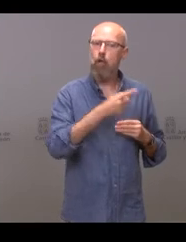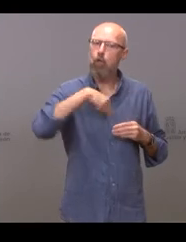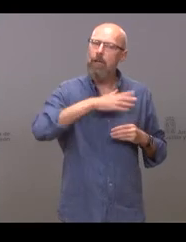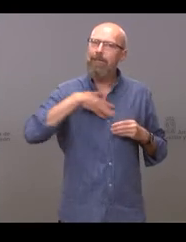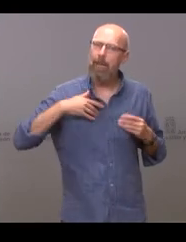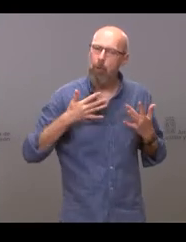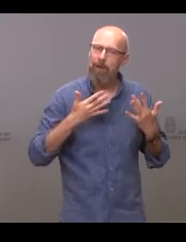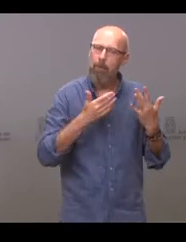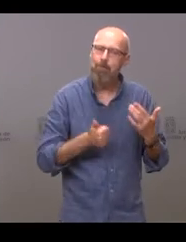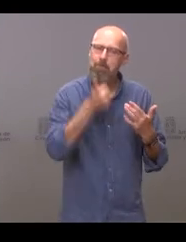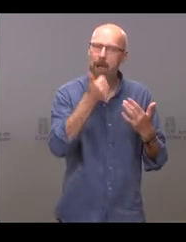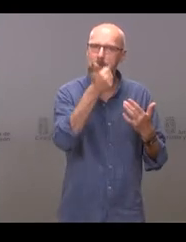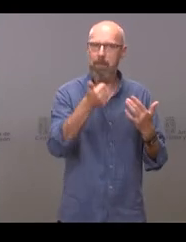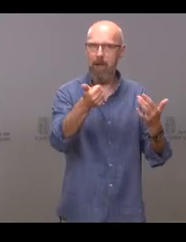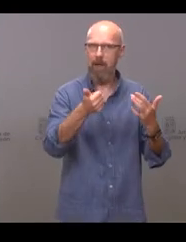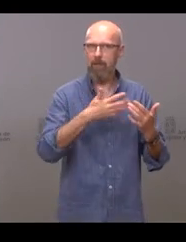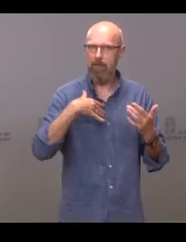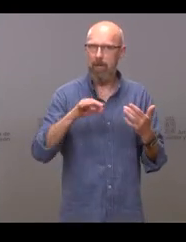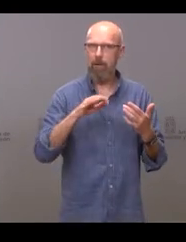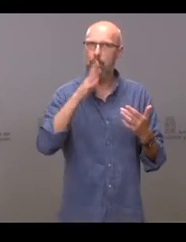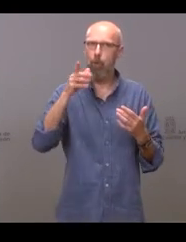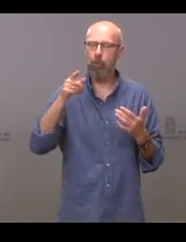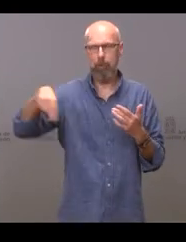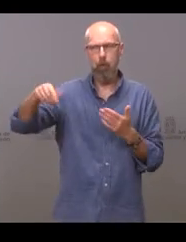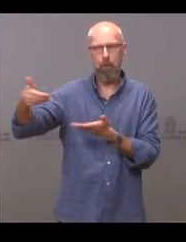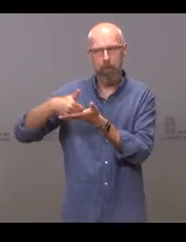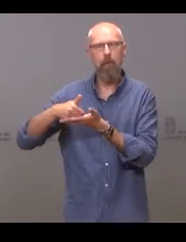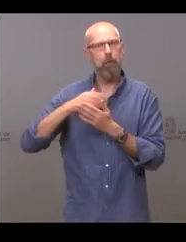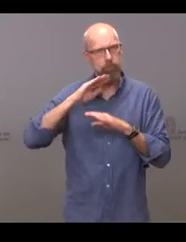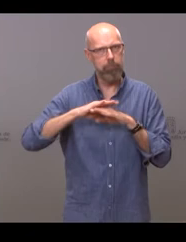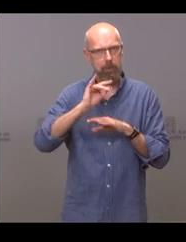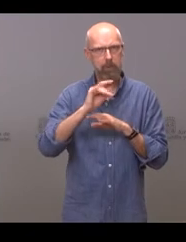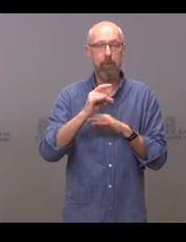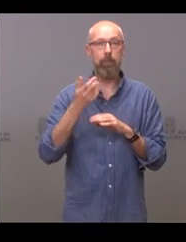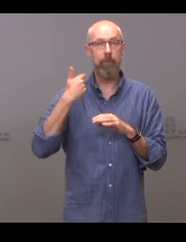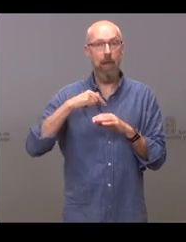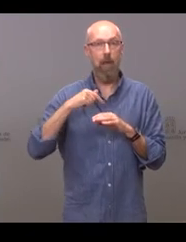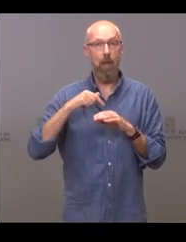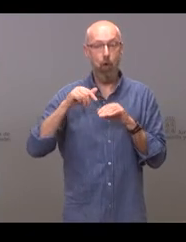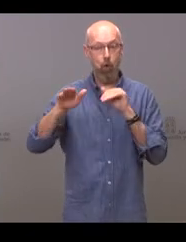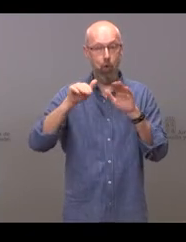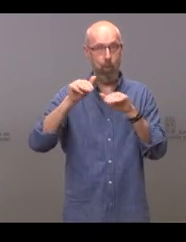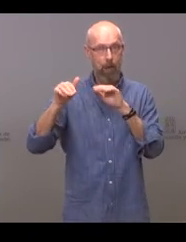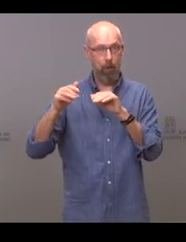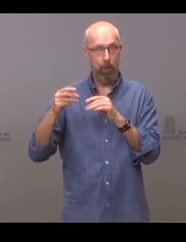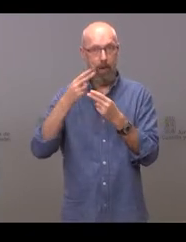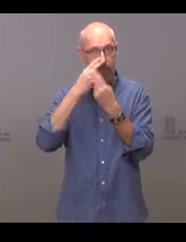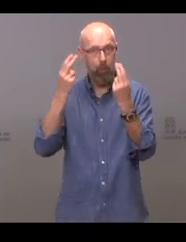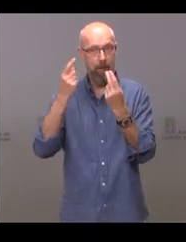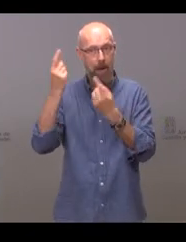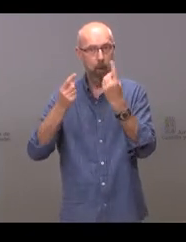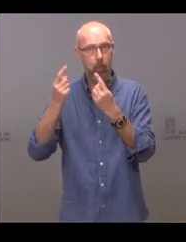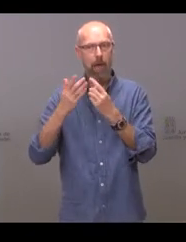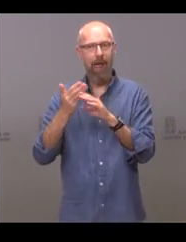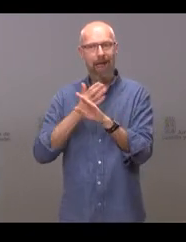petición de los agentes económicos y sociales había convocatorias lanzadas en las que había ya acuerdo y nuestra